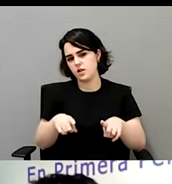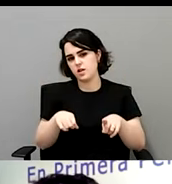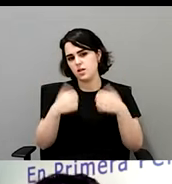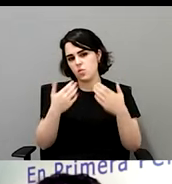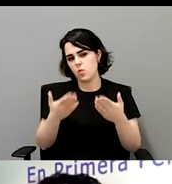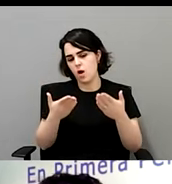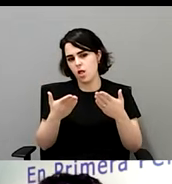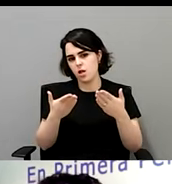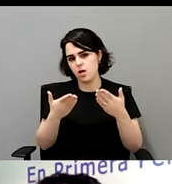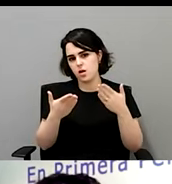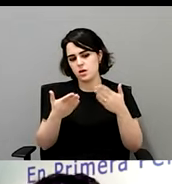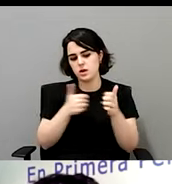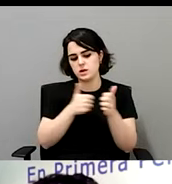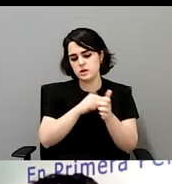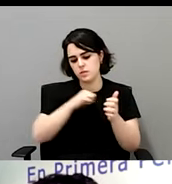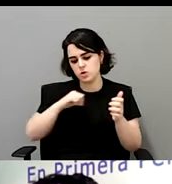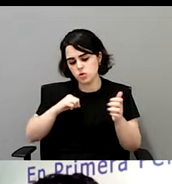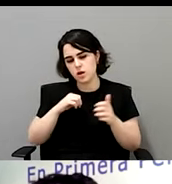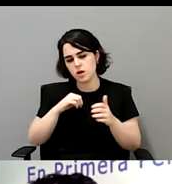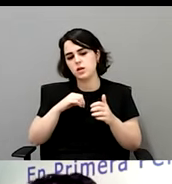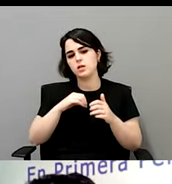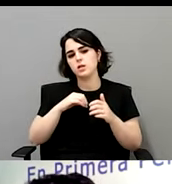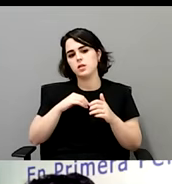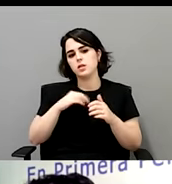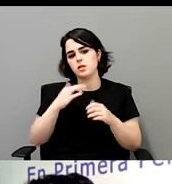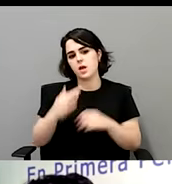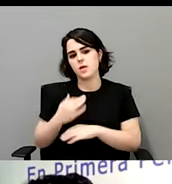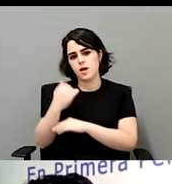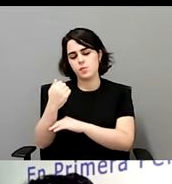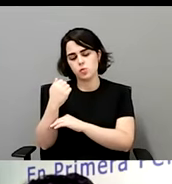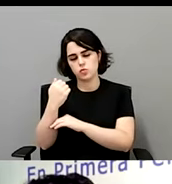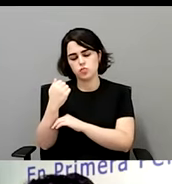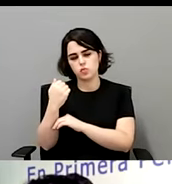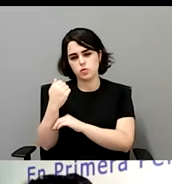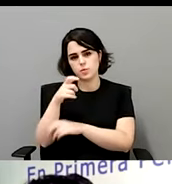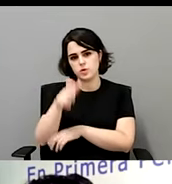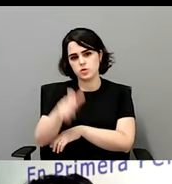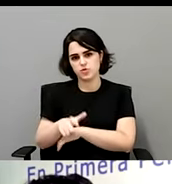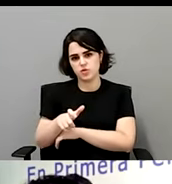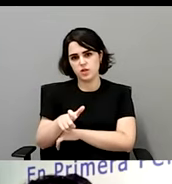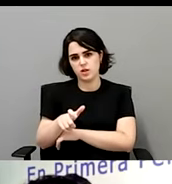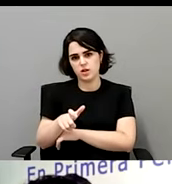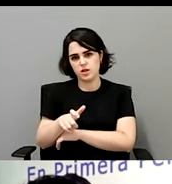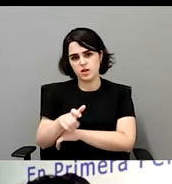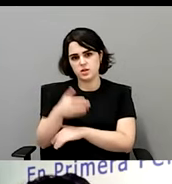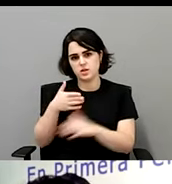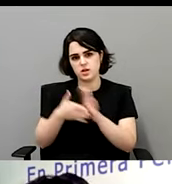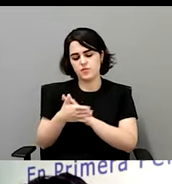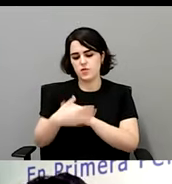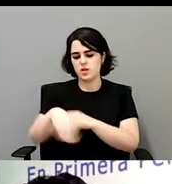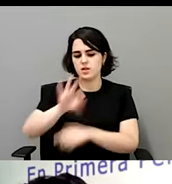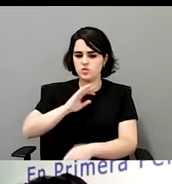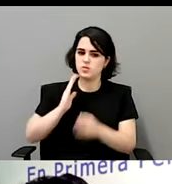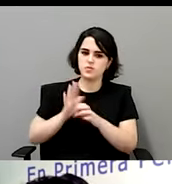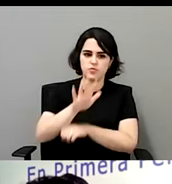entre la asistencia personal y cuando los apoyos me los presta una persona que puede interferir en mis decisiones.